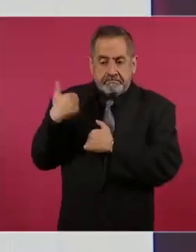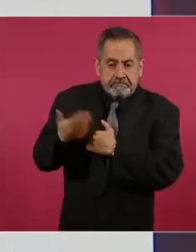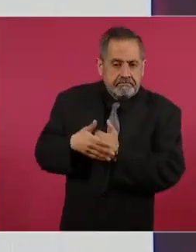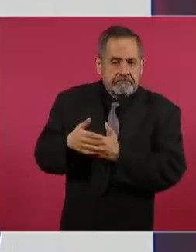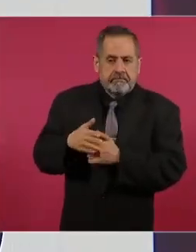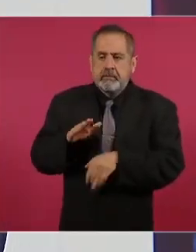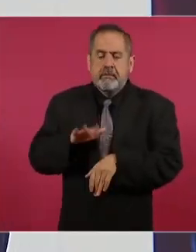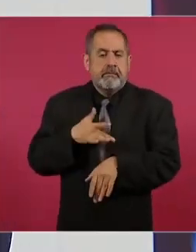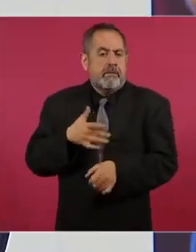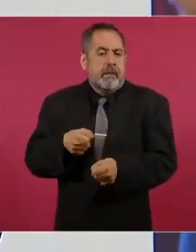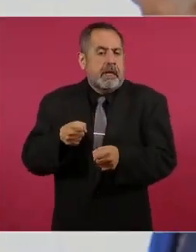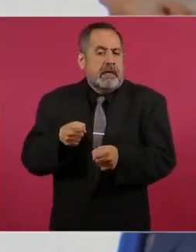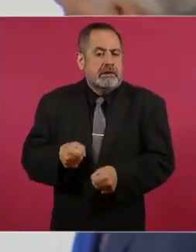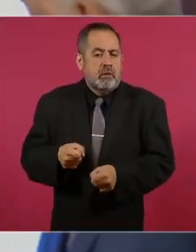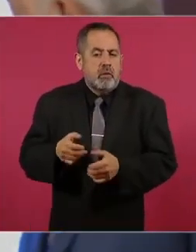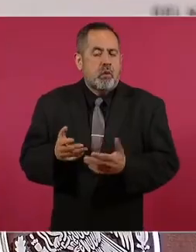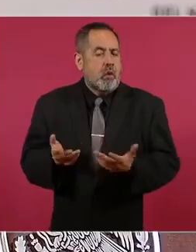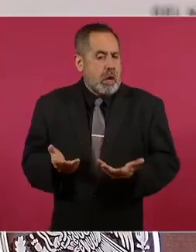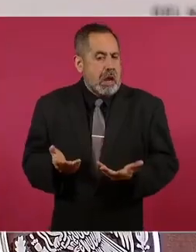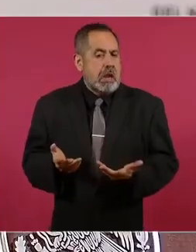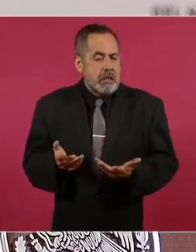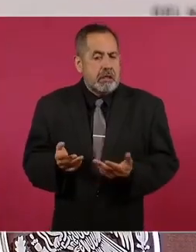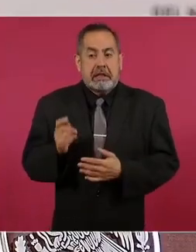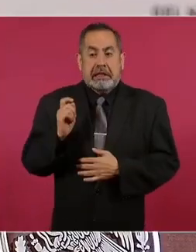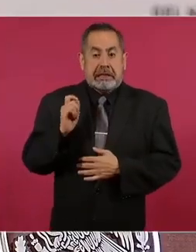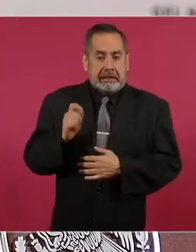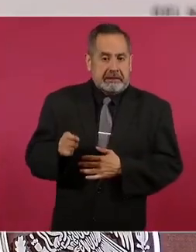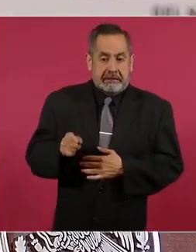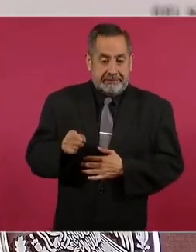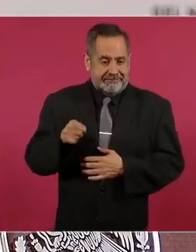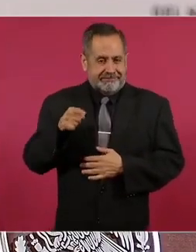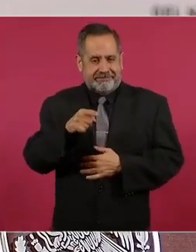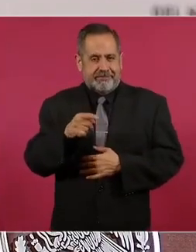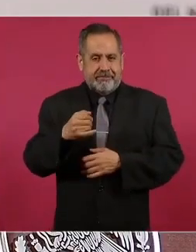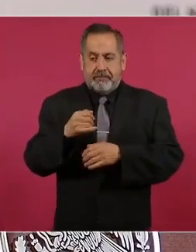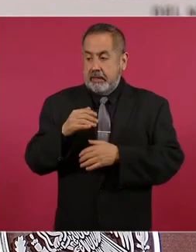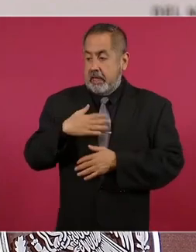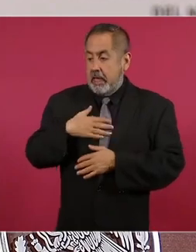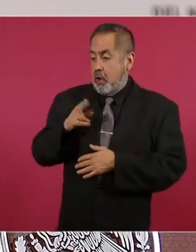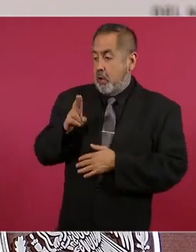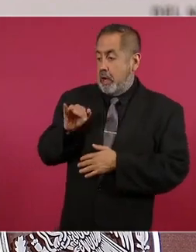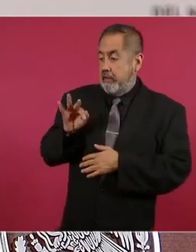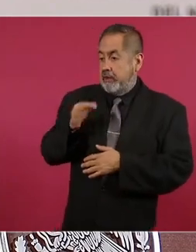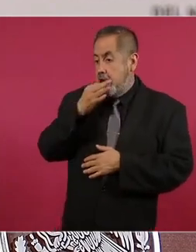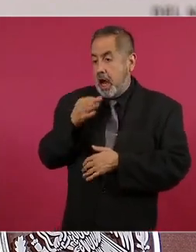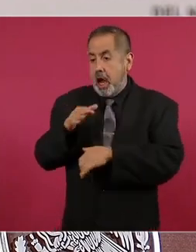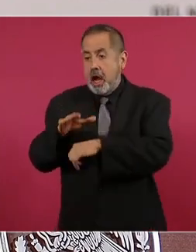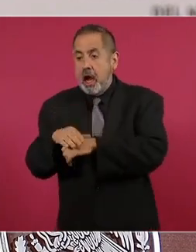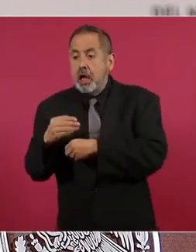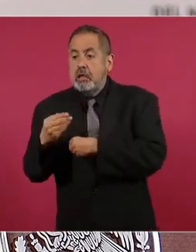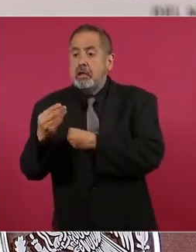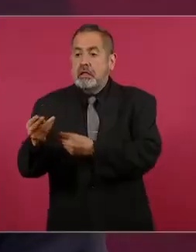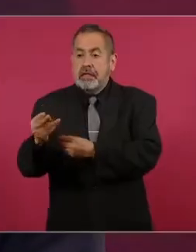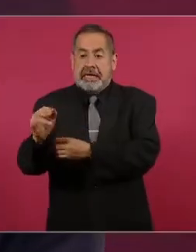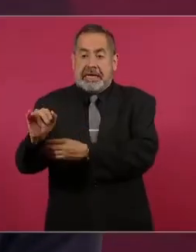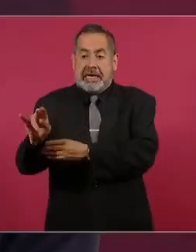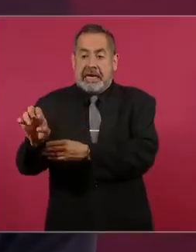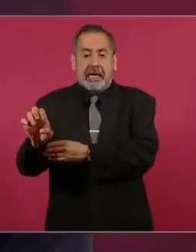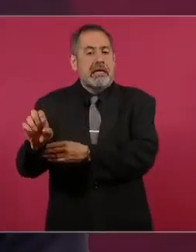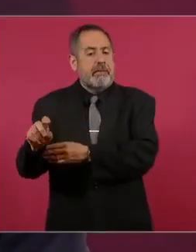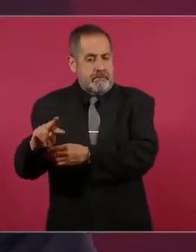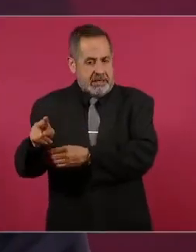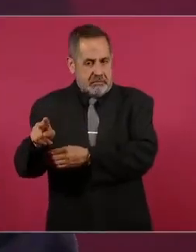garantiza que tanto la información de la UIF hacia la autoridad electoral como de la autoridad